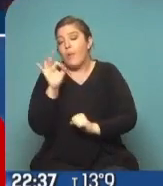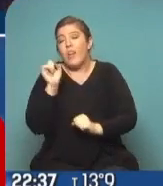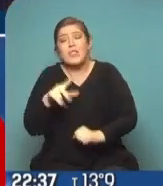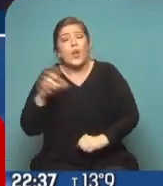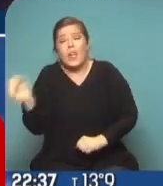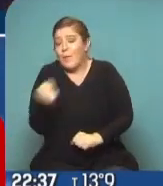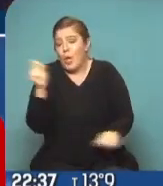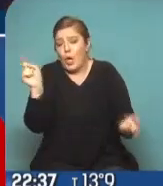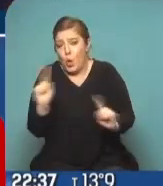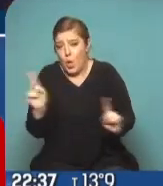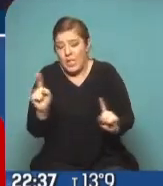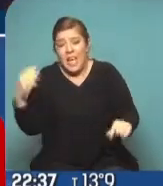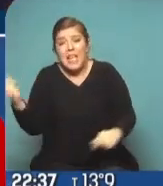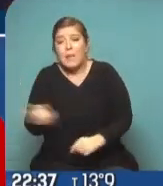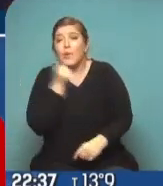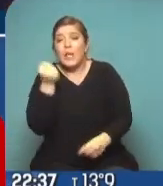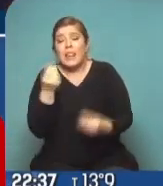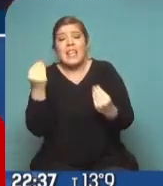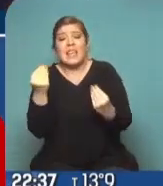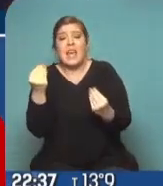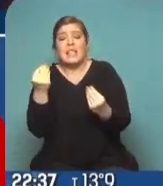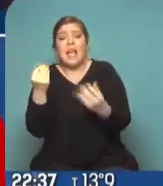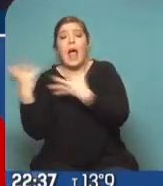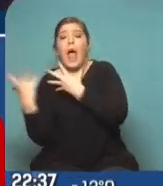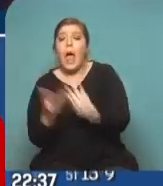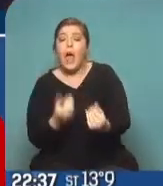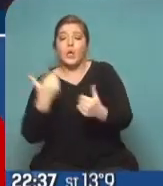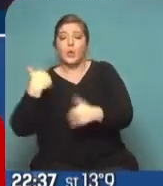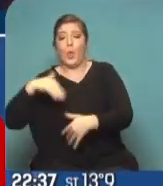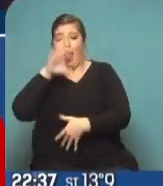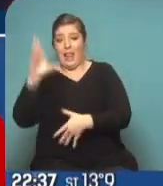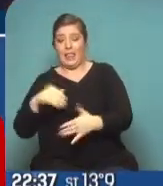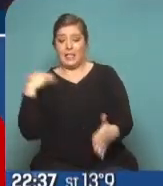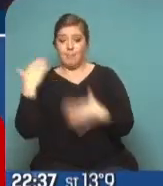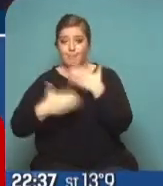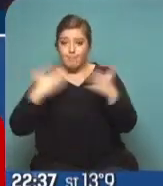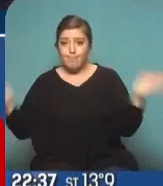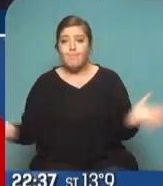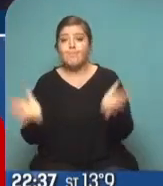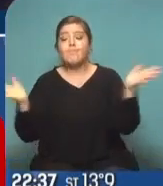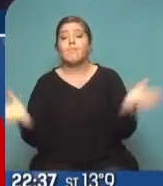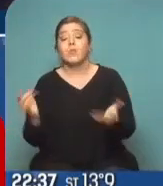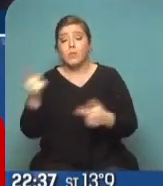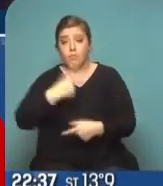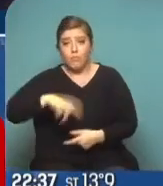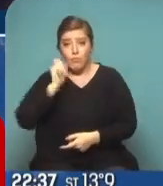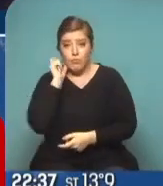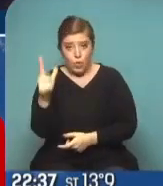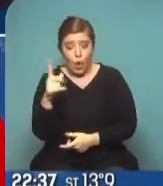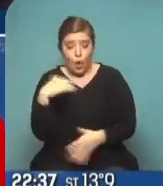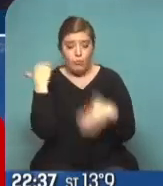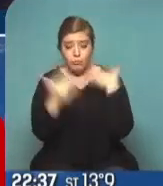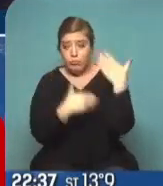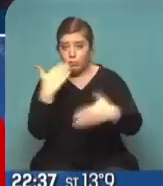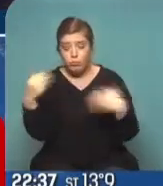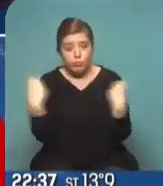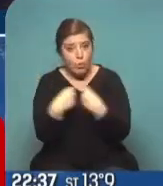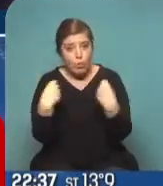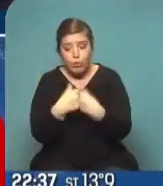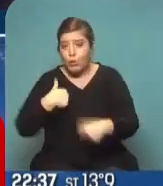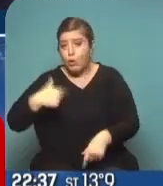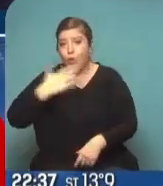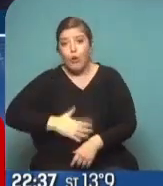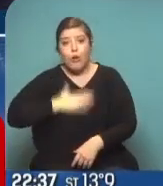es que ayudemos a sacar este país adelante. Hemos logrado grandes progresos. La verdad, yo estoy muy contento de los